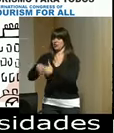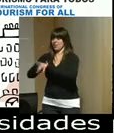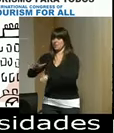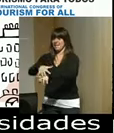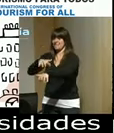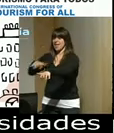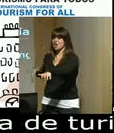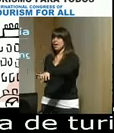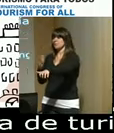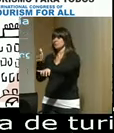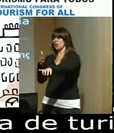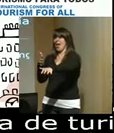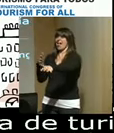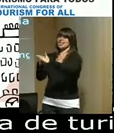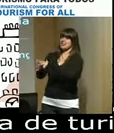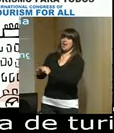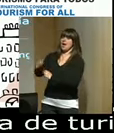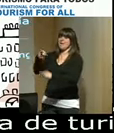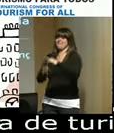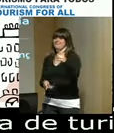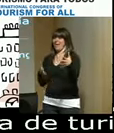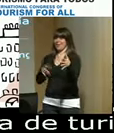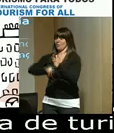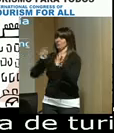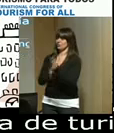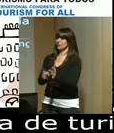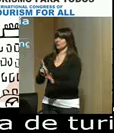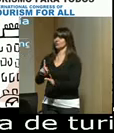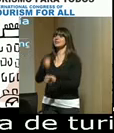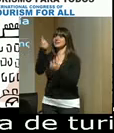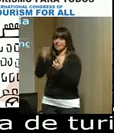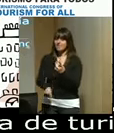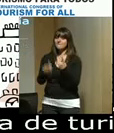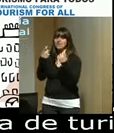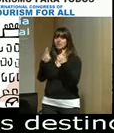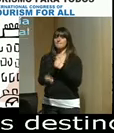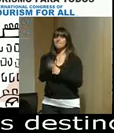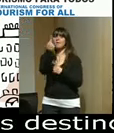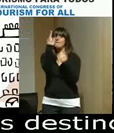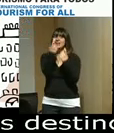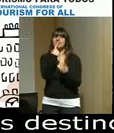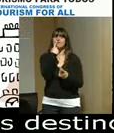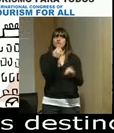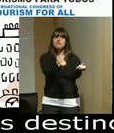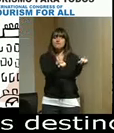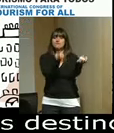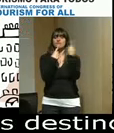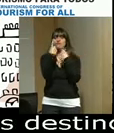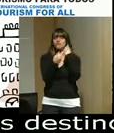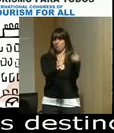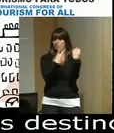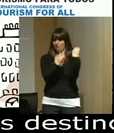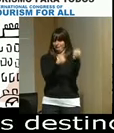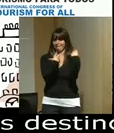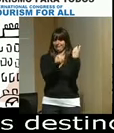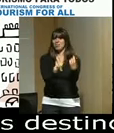accesibilidad parcial. Hay una falta de información fiable, es uno de los grandes problemas de las personas con discapacidad, la falta, la